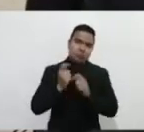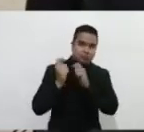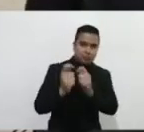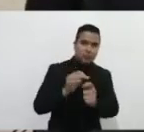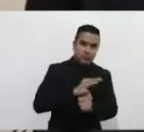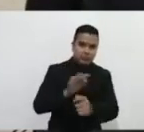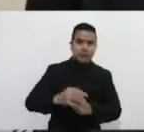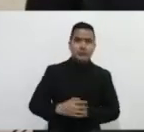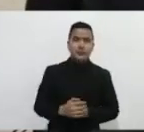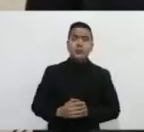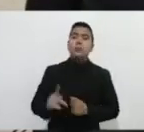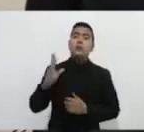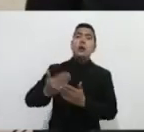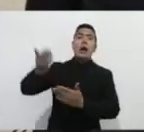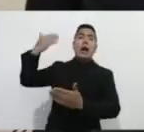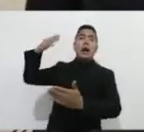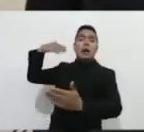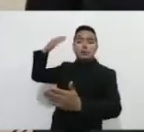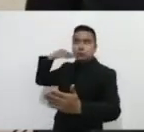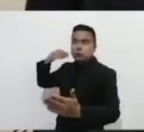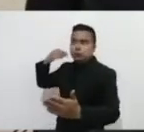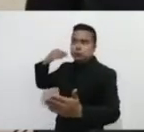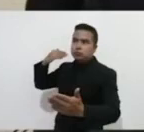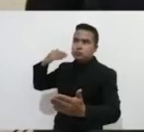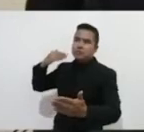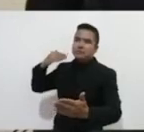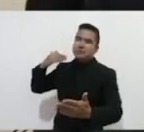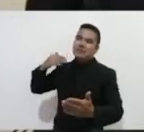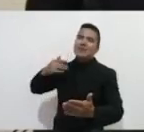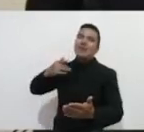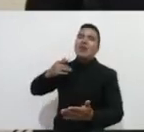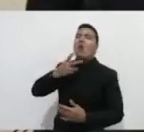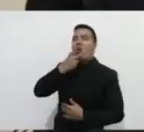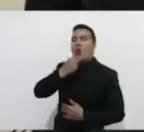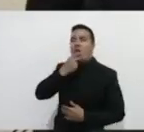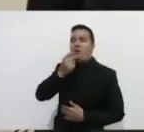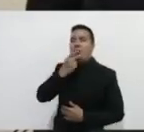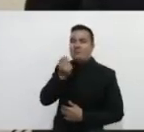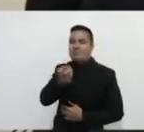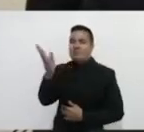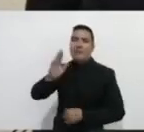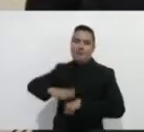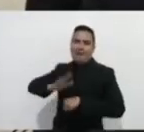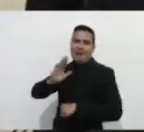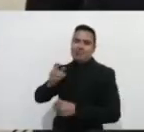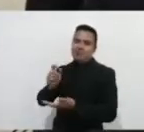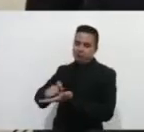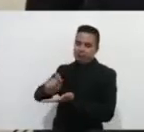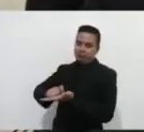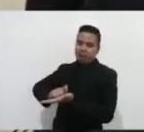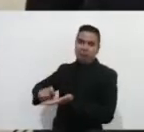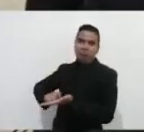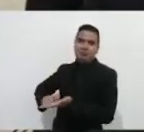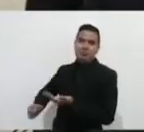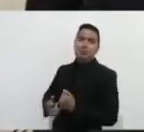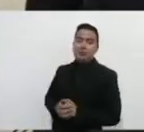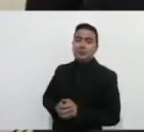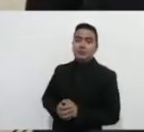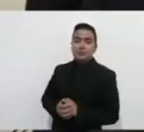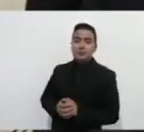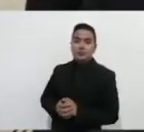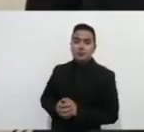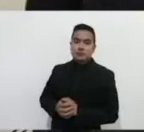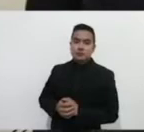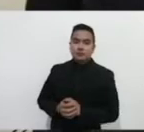popular. Y antes lo que se hacía era registrar casi siempre a hombres como candidatos a esos cargos.